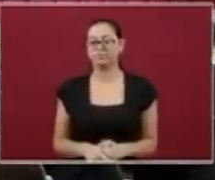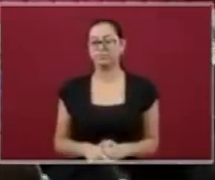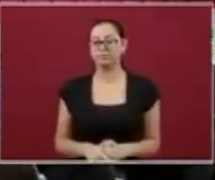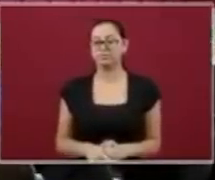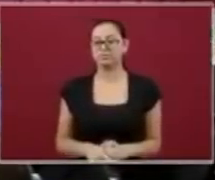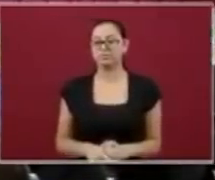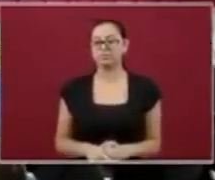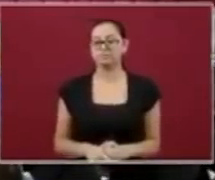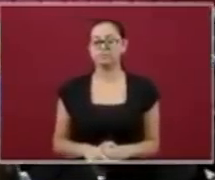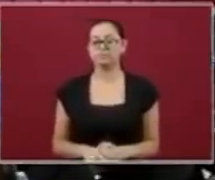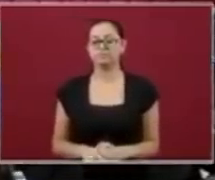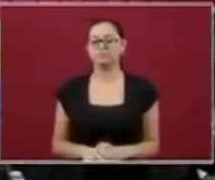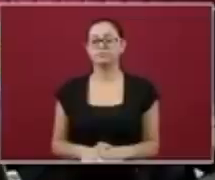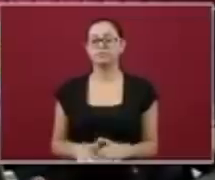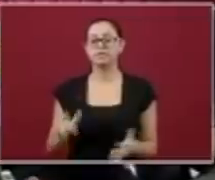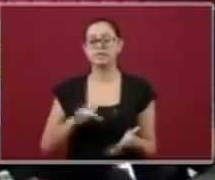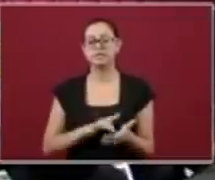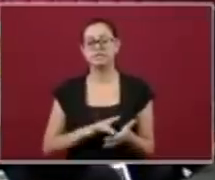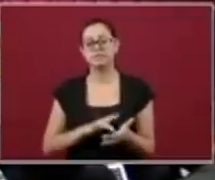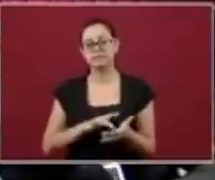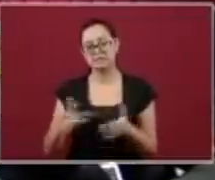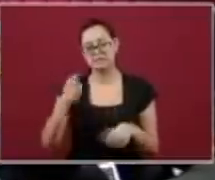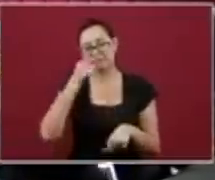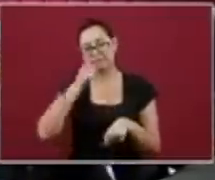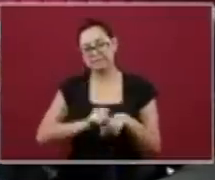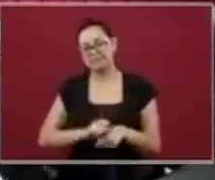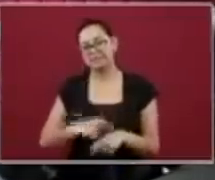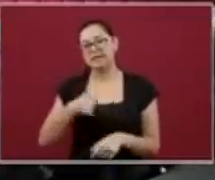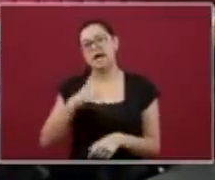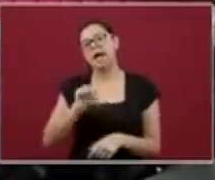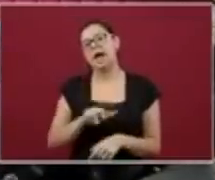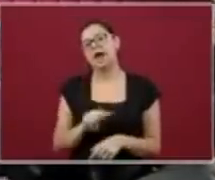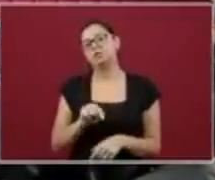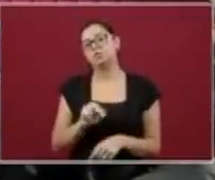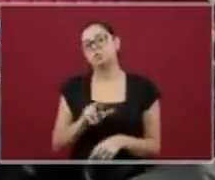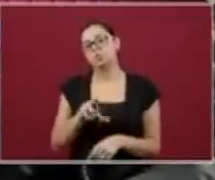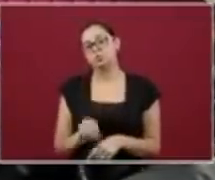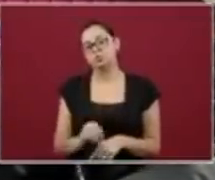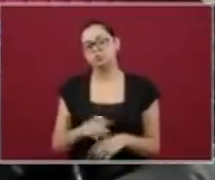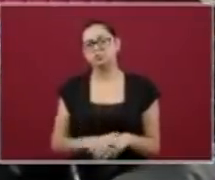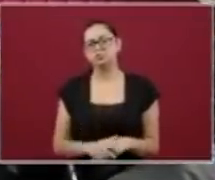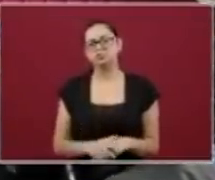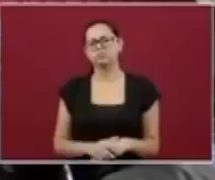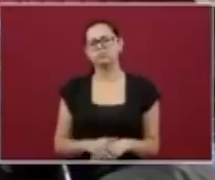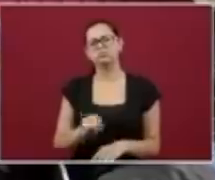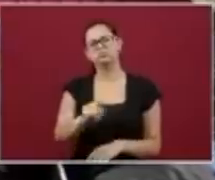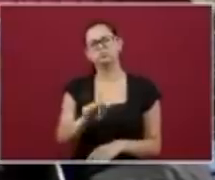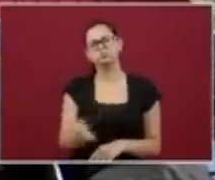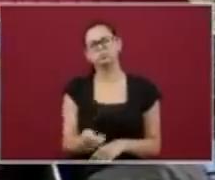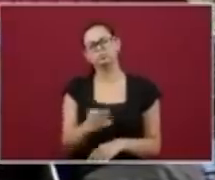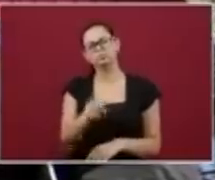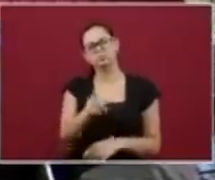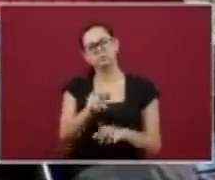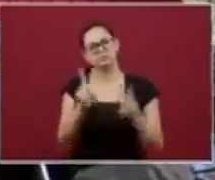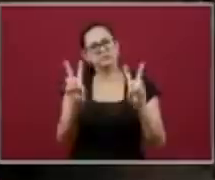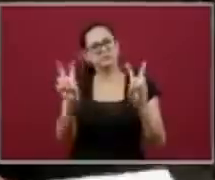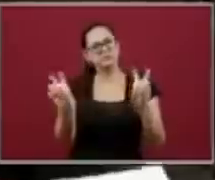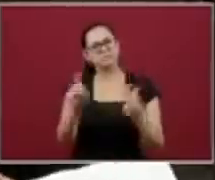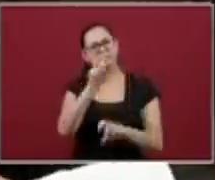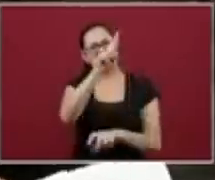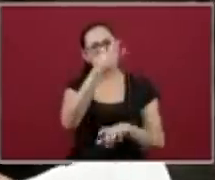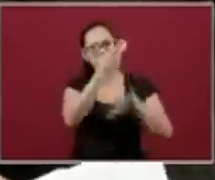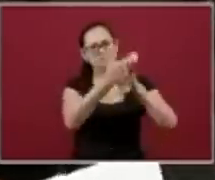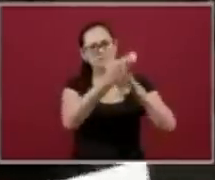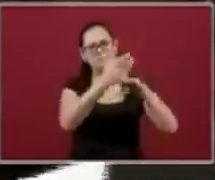Gracias, señor secretario. Arturo Páramo, Imagen. Habla acerca de consultar a la población que está en los Estados